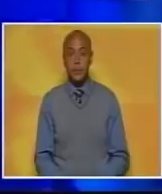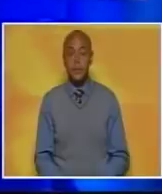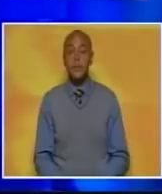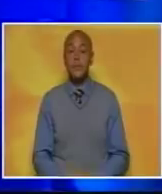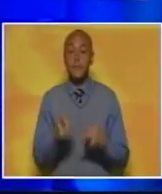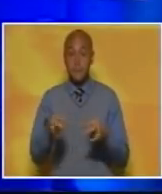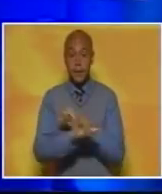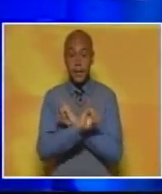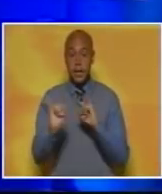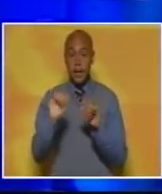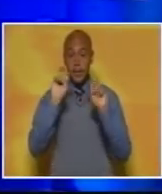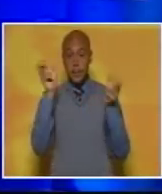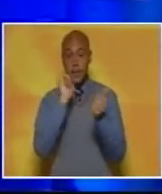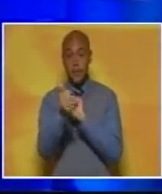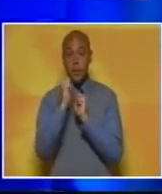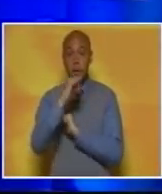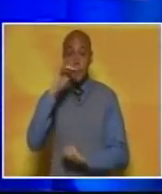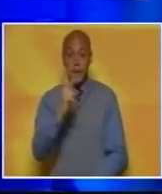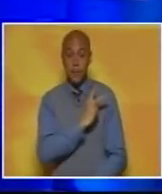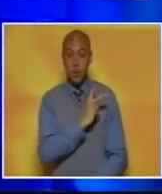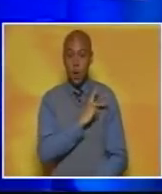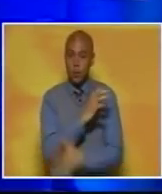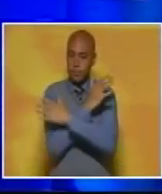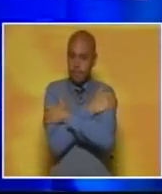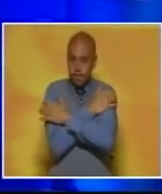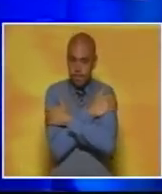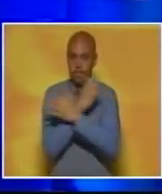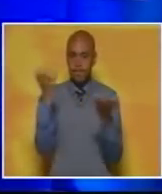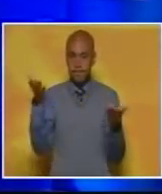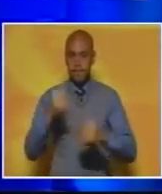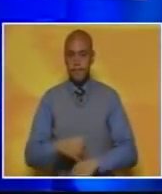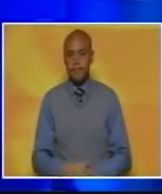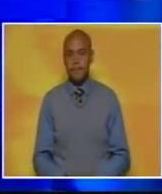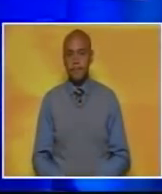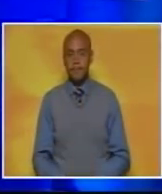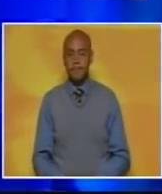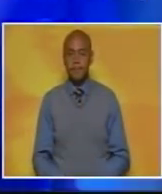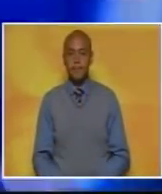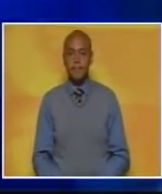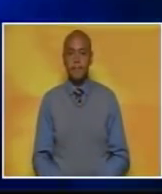Amigos, hasta aquí la información deportiva en su noticiero Venevisión. Un fuerte abrazo para todos.